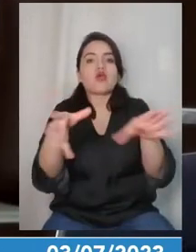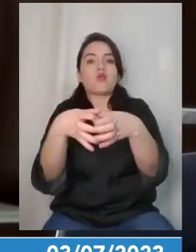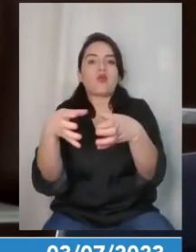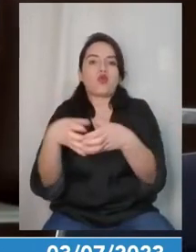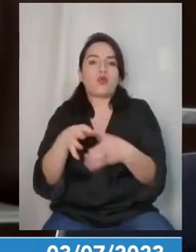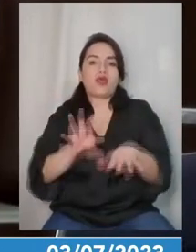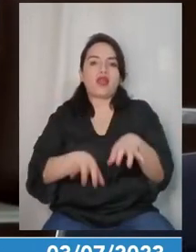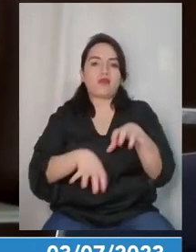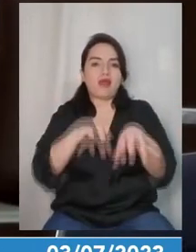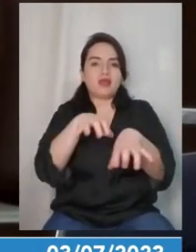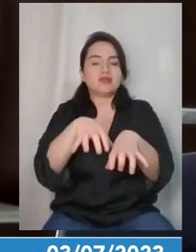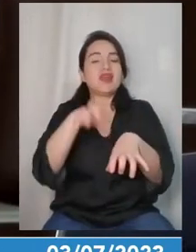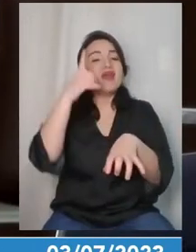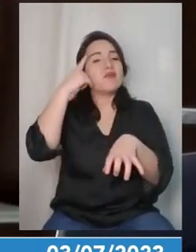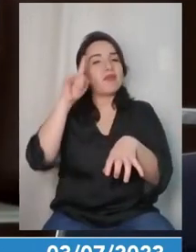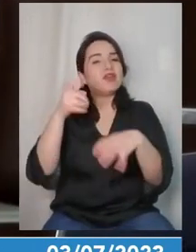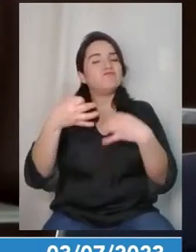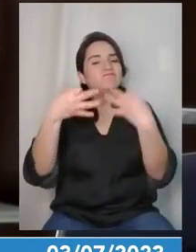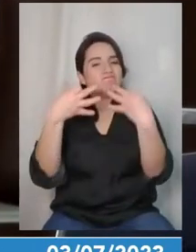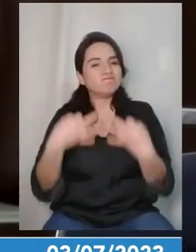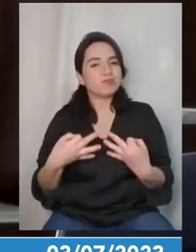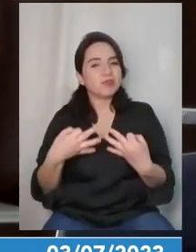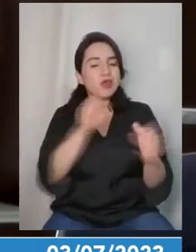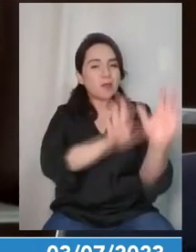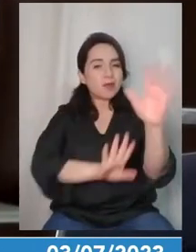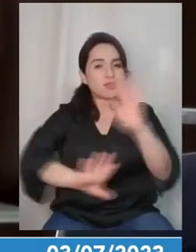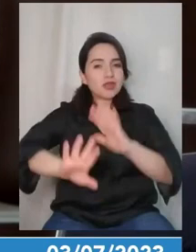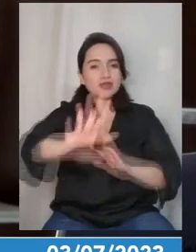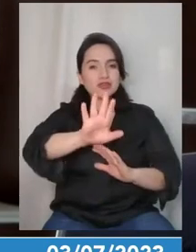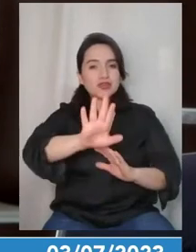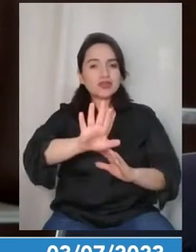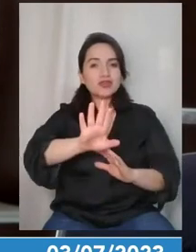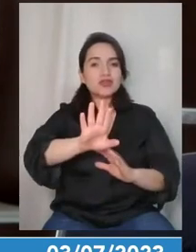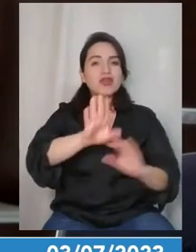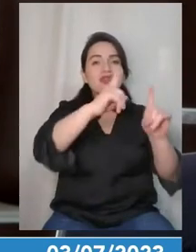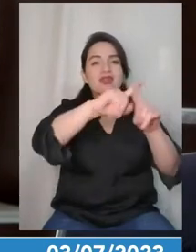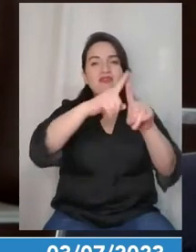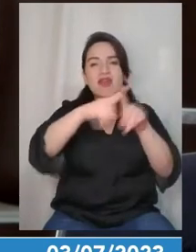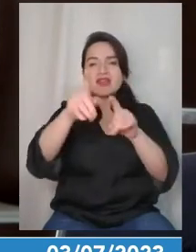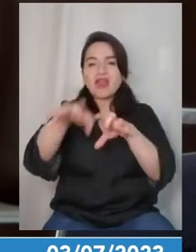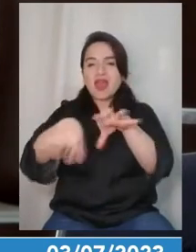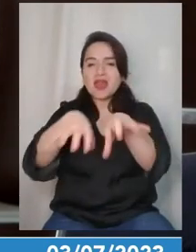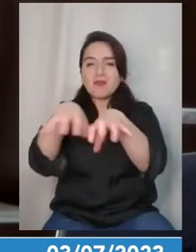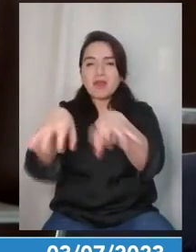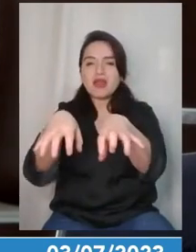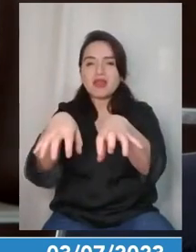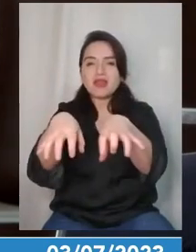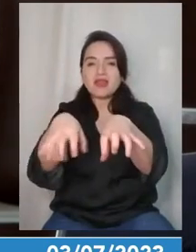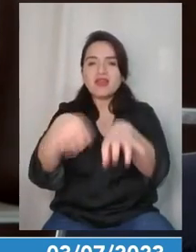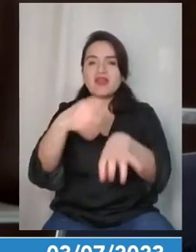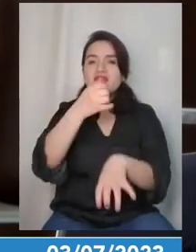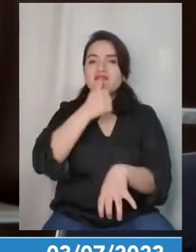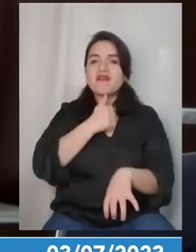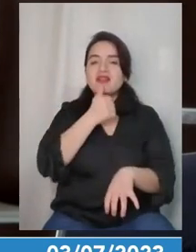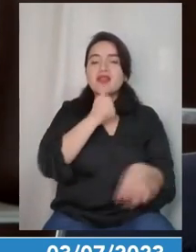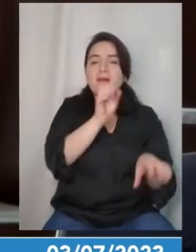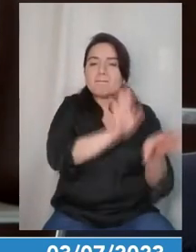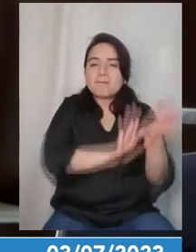efectivamente una protección a la biodiversidad si no protegemos a los individuos que componen cada una de dichas